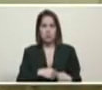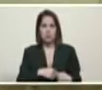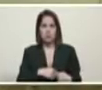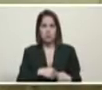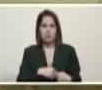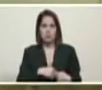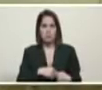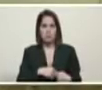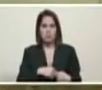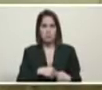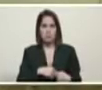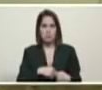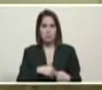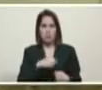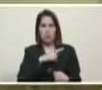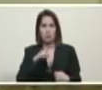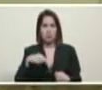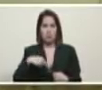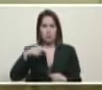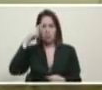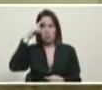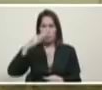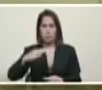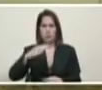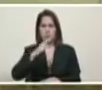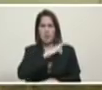nosotros, jefes militares de nuestra patria.